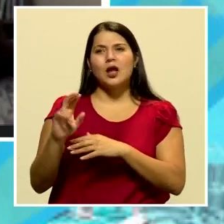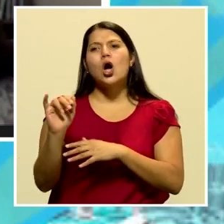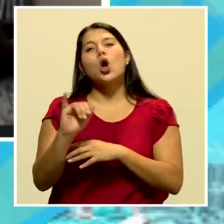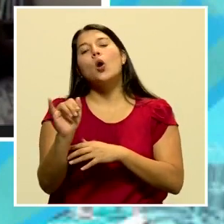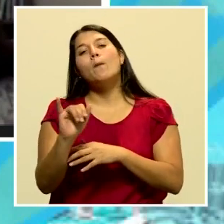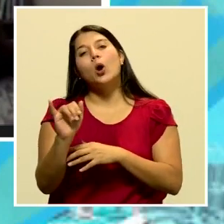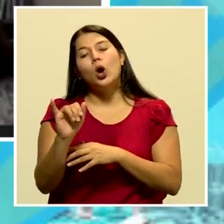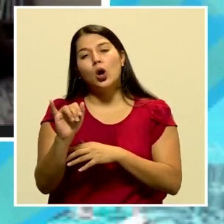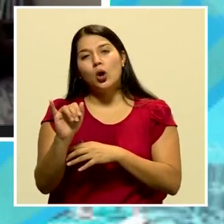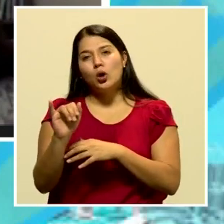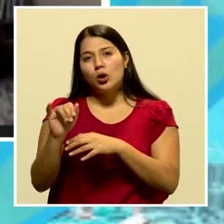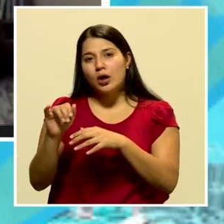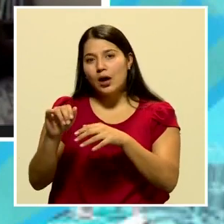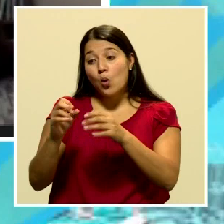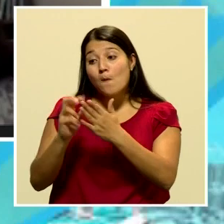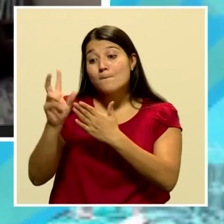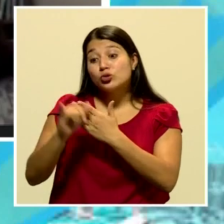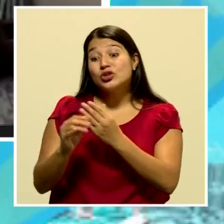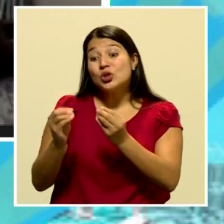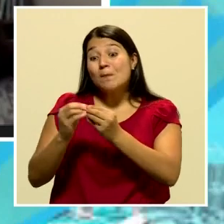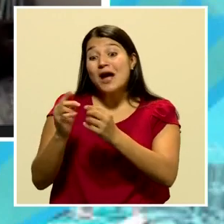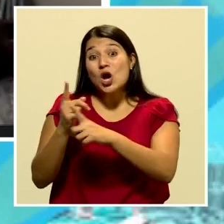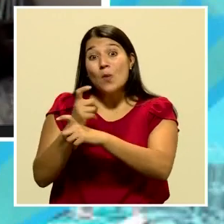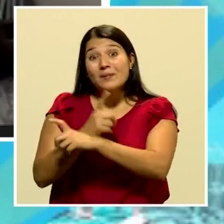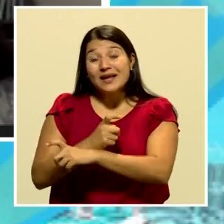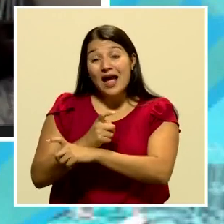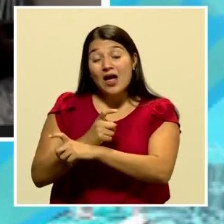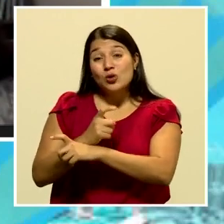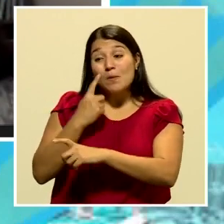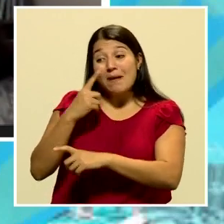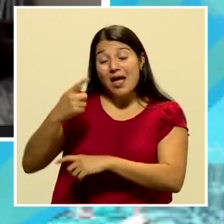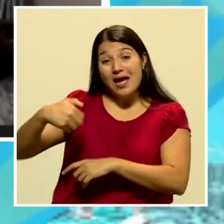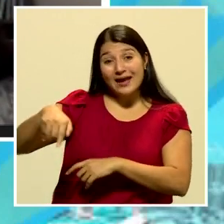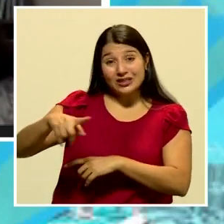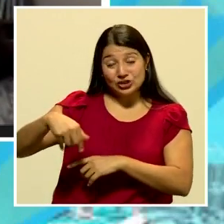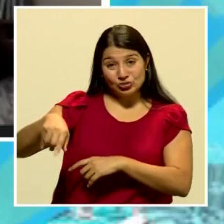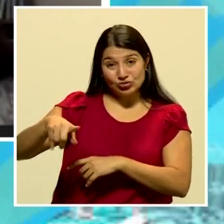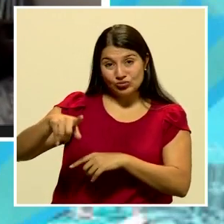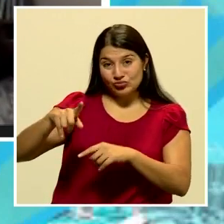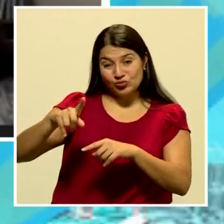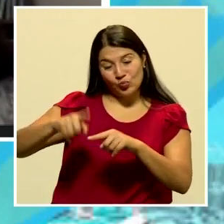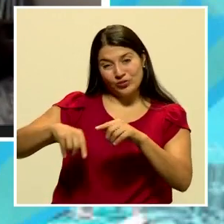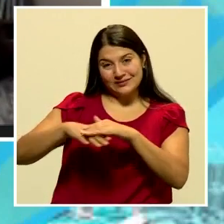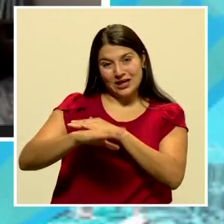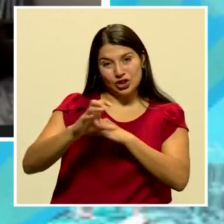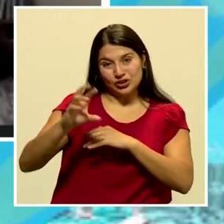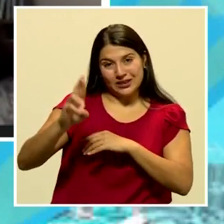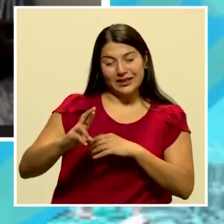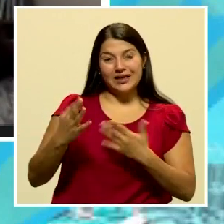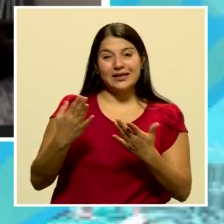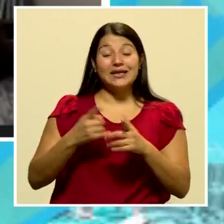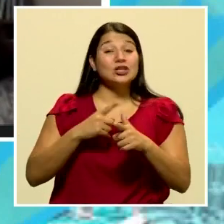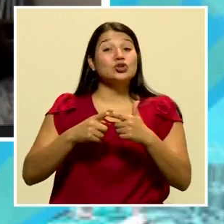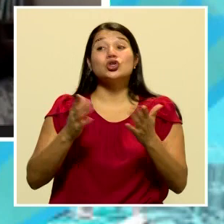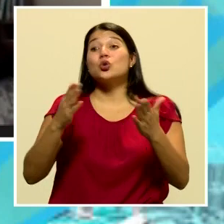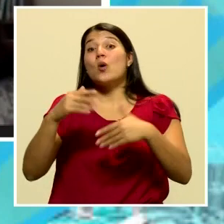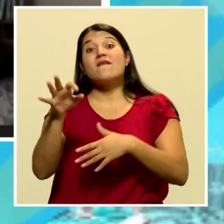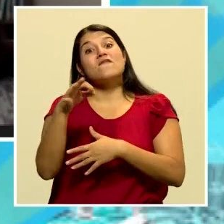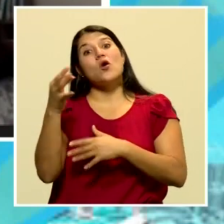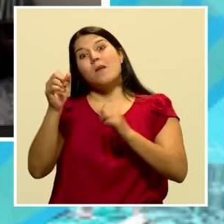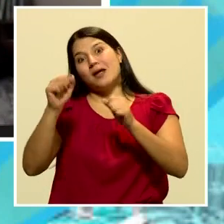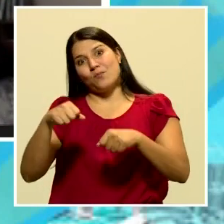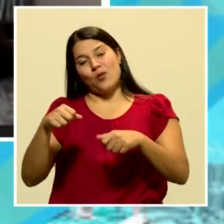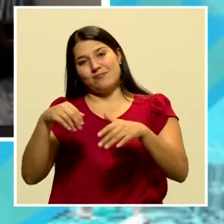de los trayectos más complicados para ellos y ellas, y pues no hay forma de que puedan cruzar.